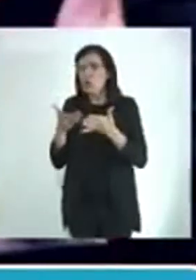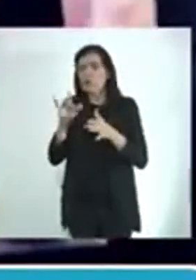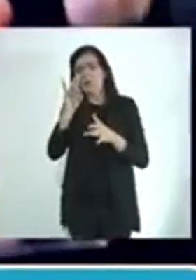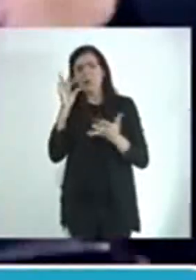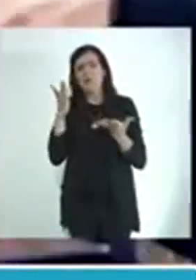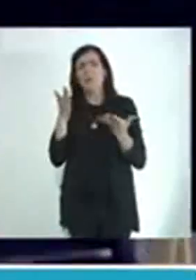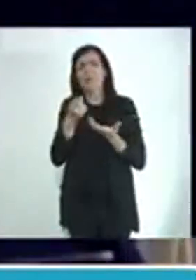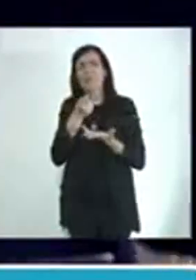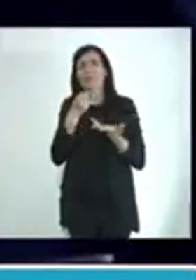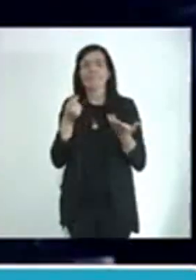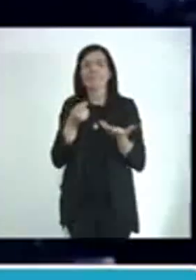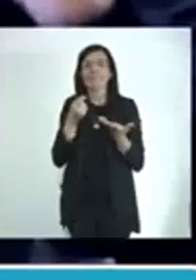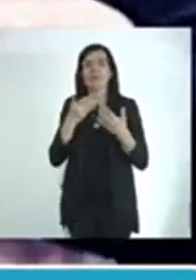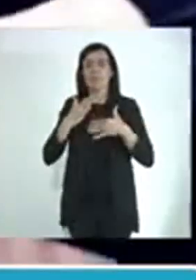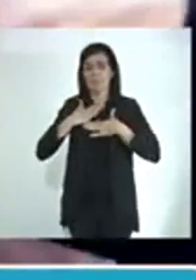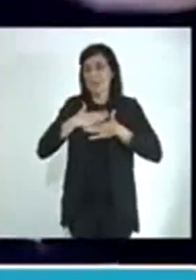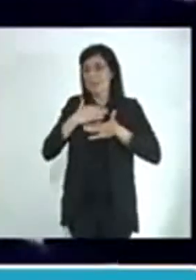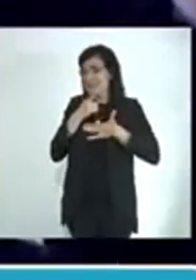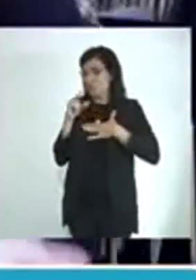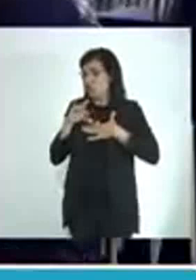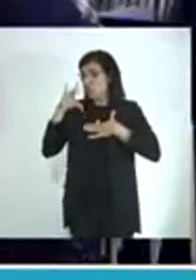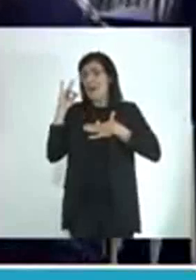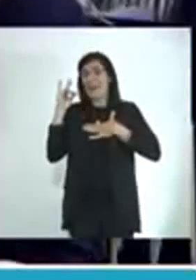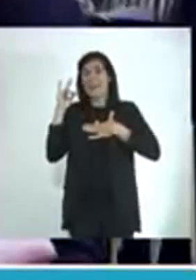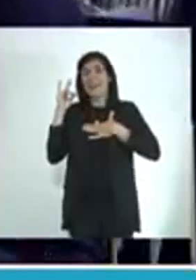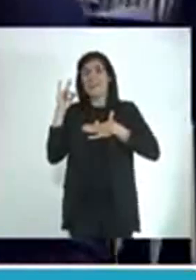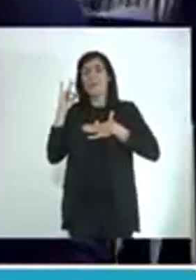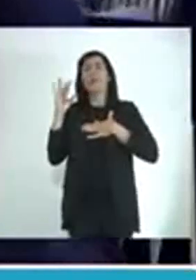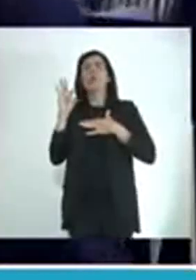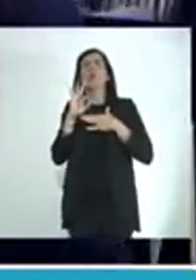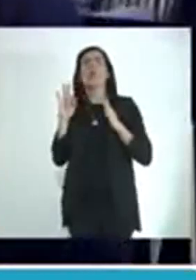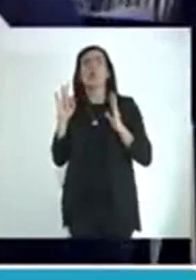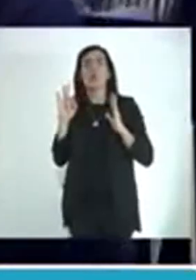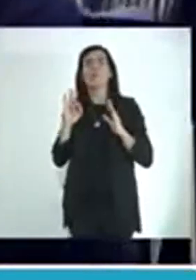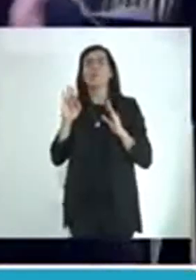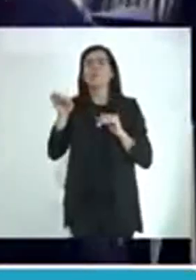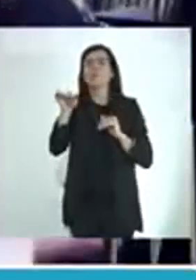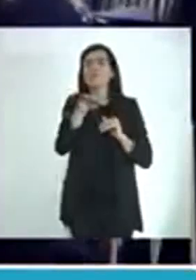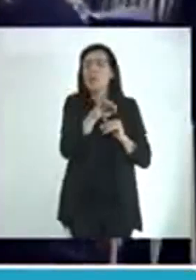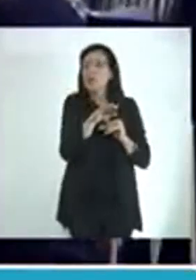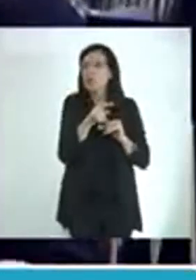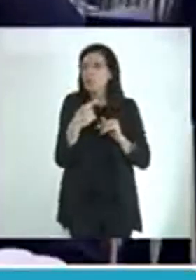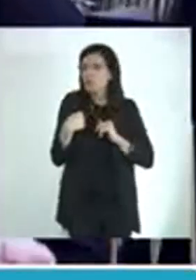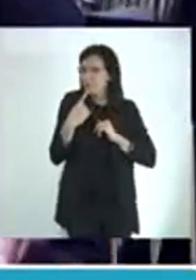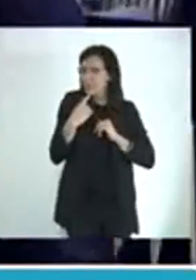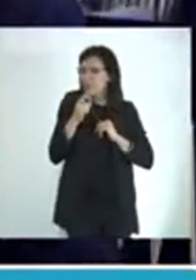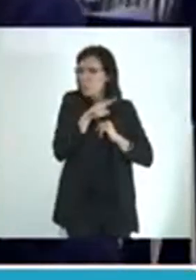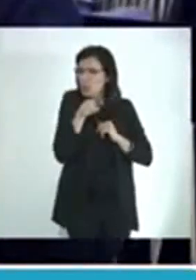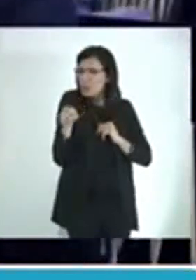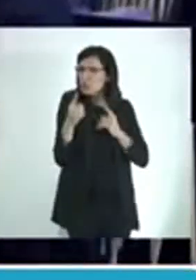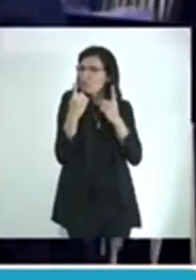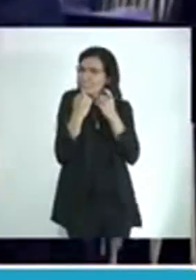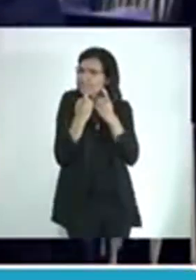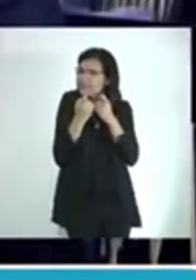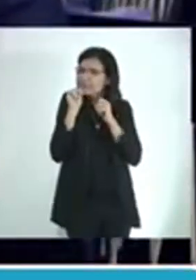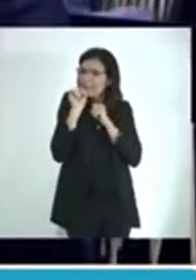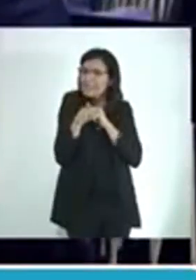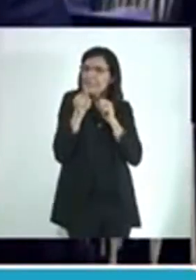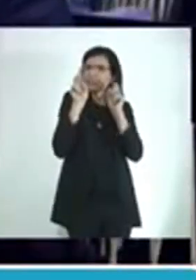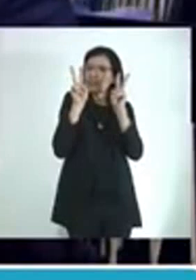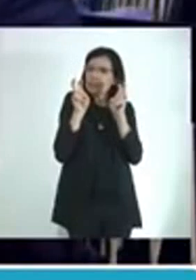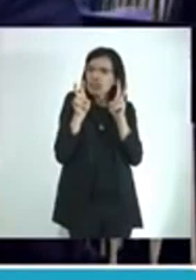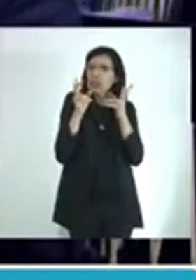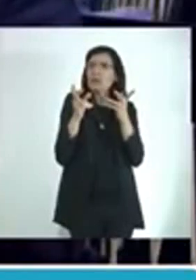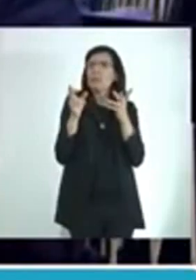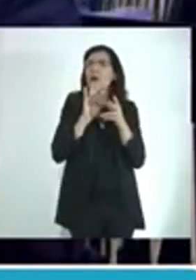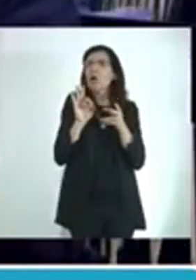sea porque a nosotros nos interese desarrollarlo o porque hemos detectado algo en el grupo, o porque la escuela